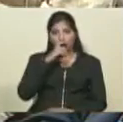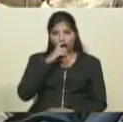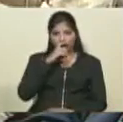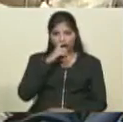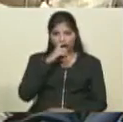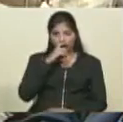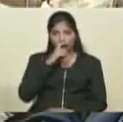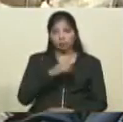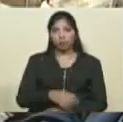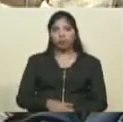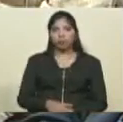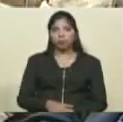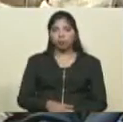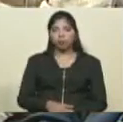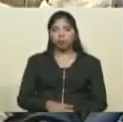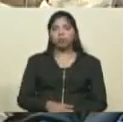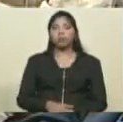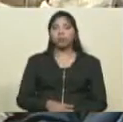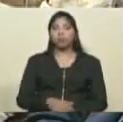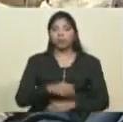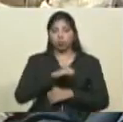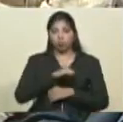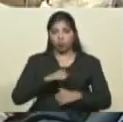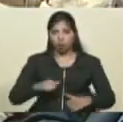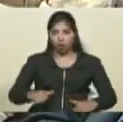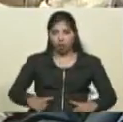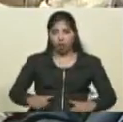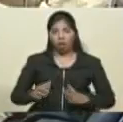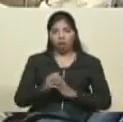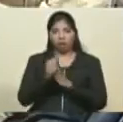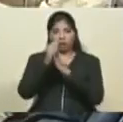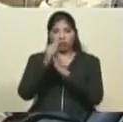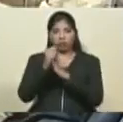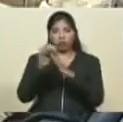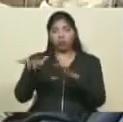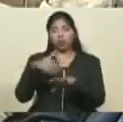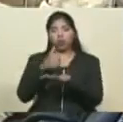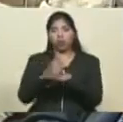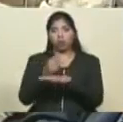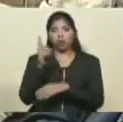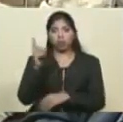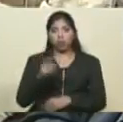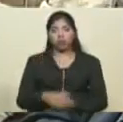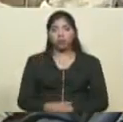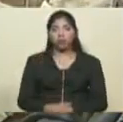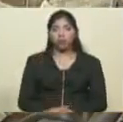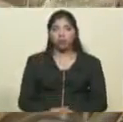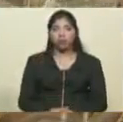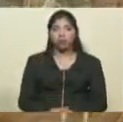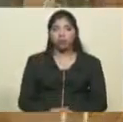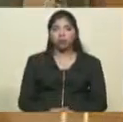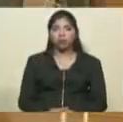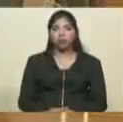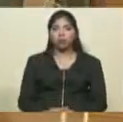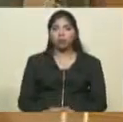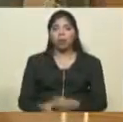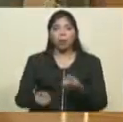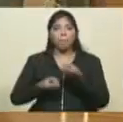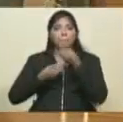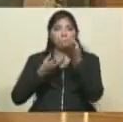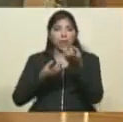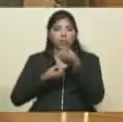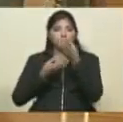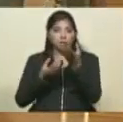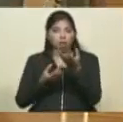Moros, comandante en jefe de la Fuerza Armada Nacional Bolivariana y jefe de Estado, con motivo de dirigir un mensaje especial a